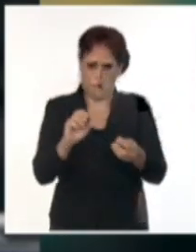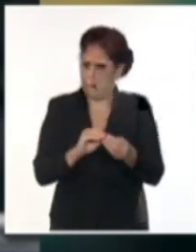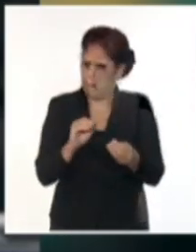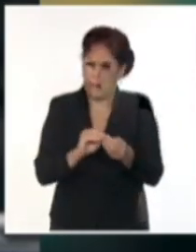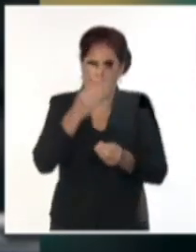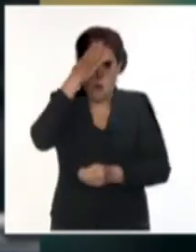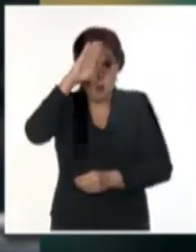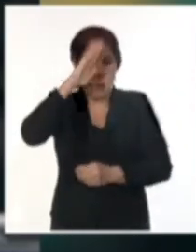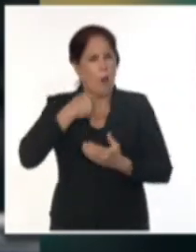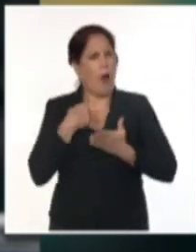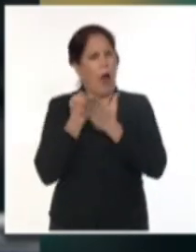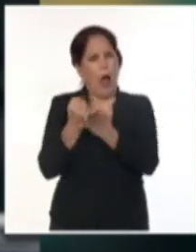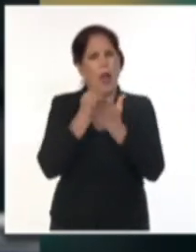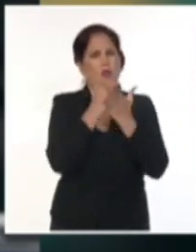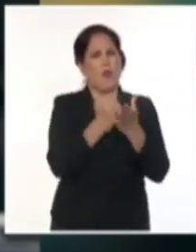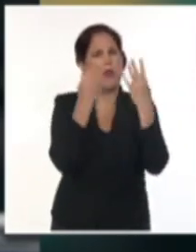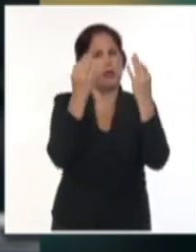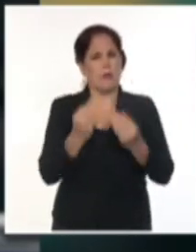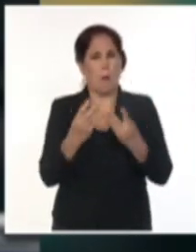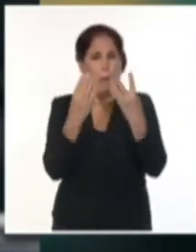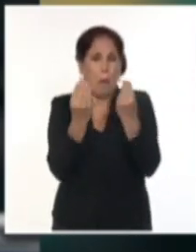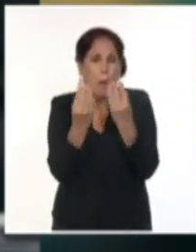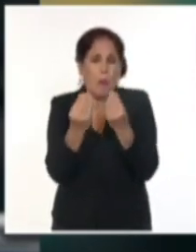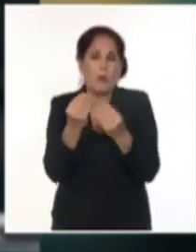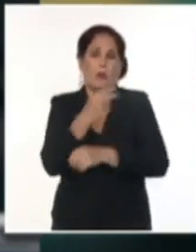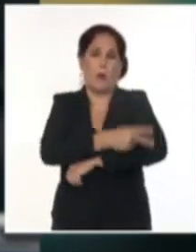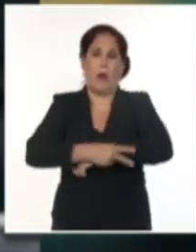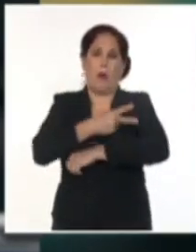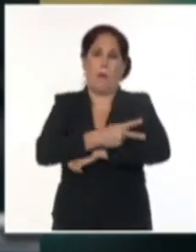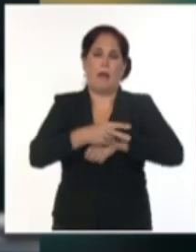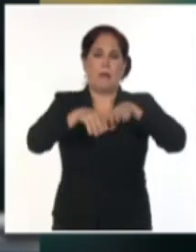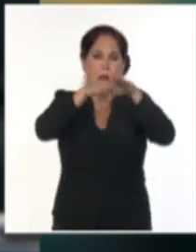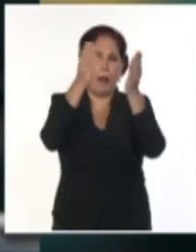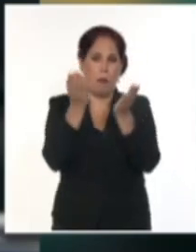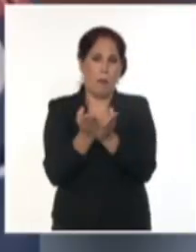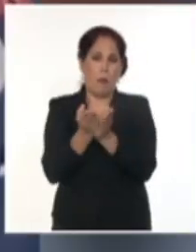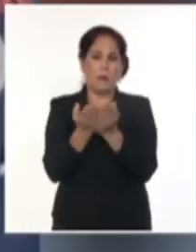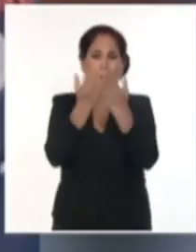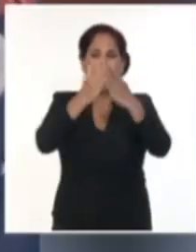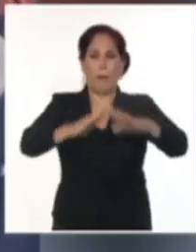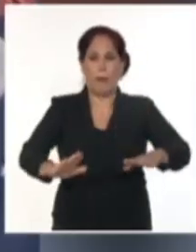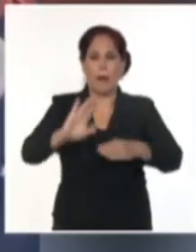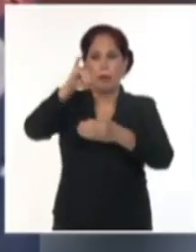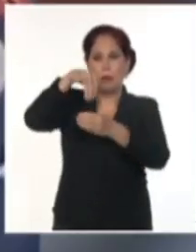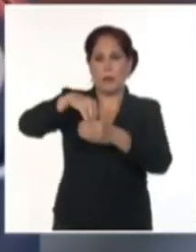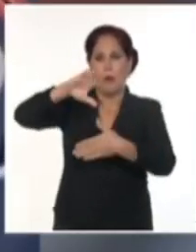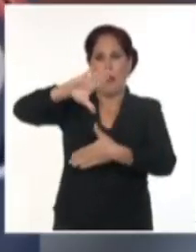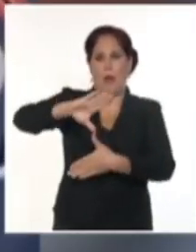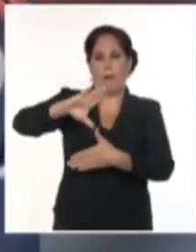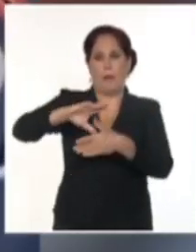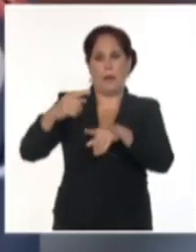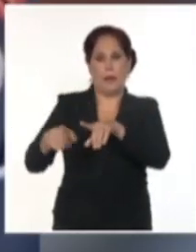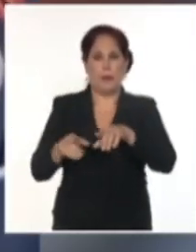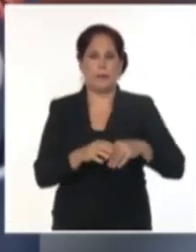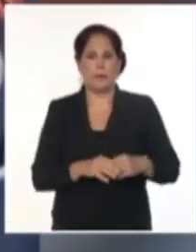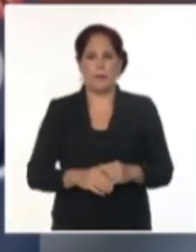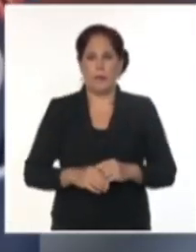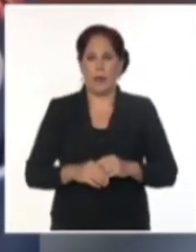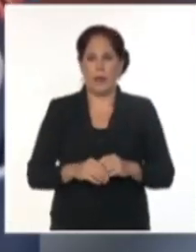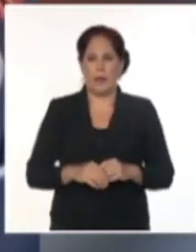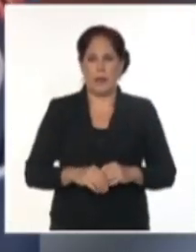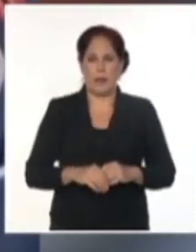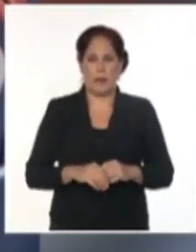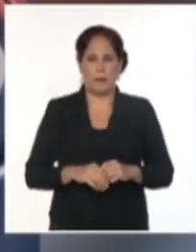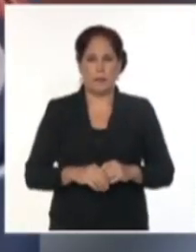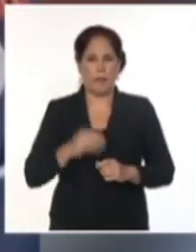Cuba colabora activamente para la promoción de la paz, del diálogo y de la integración regional. The government of the United States of America